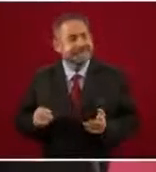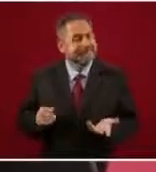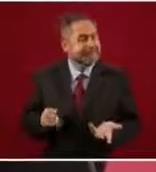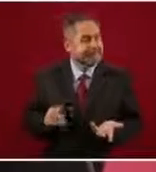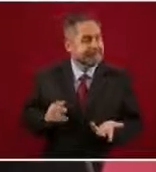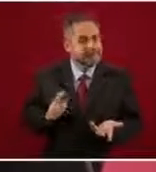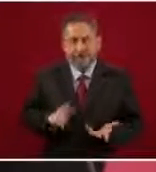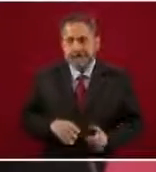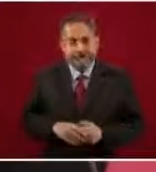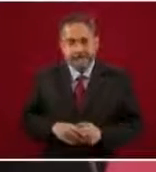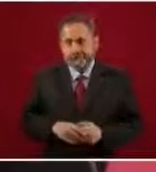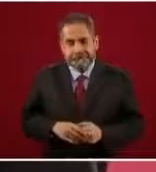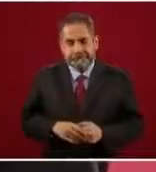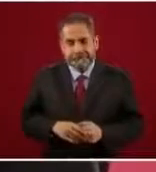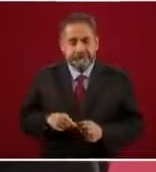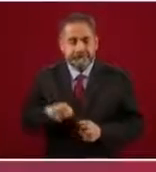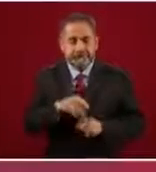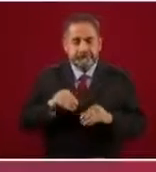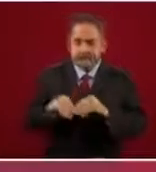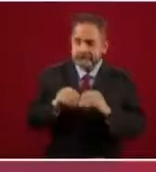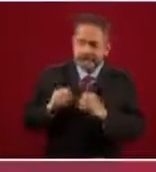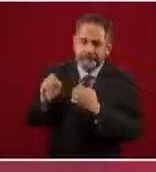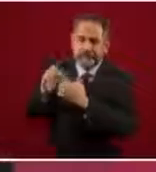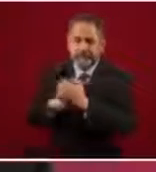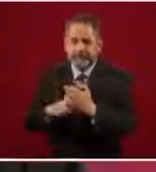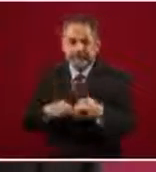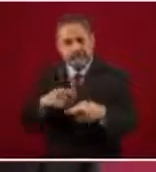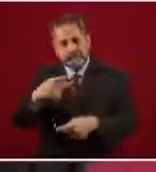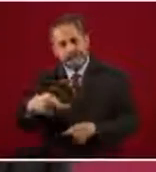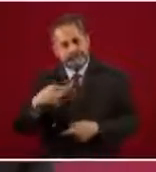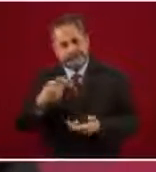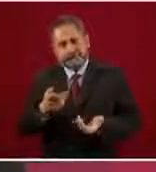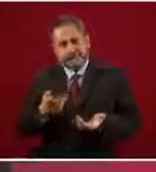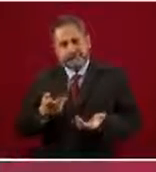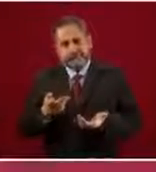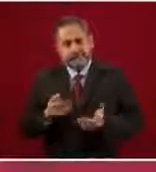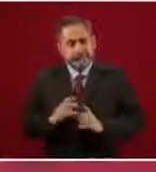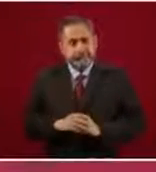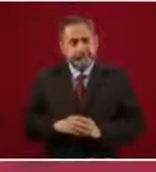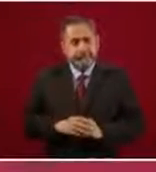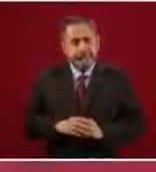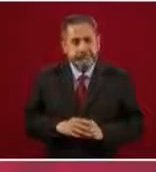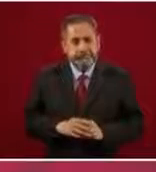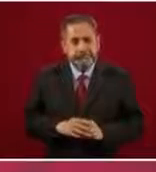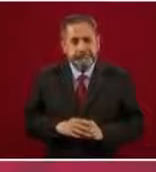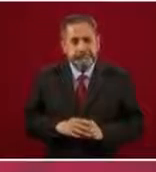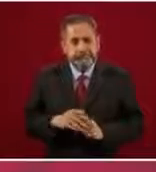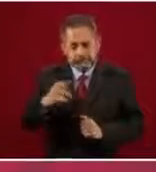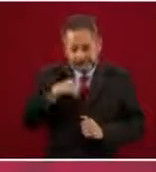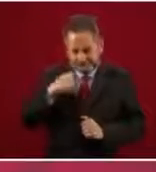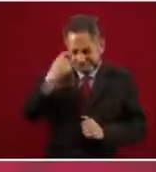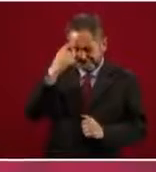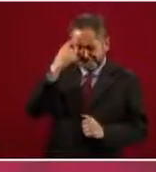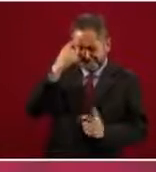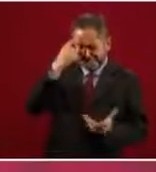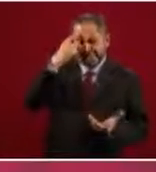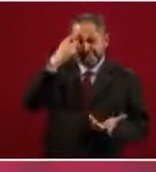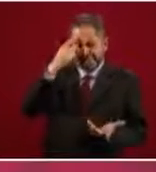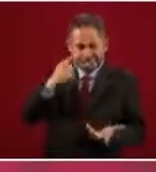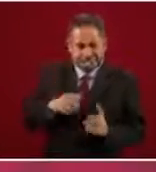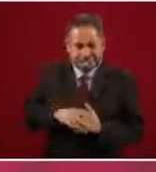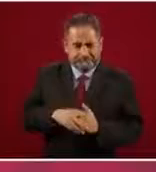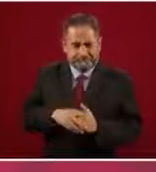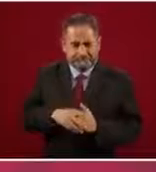en todos estos movimientos. Ahora sí que la pregunta que uno se hace